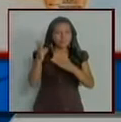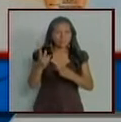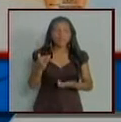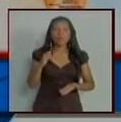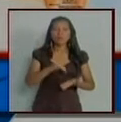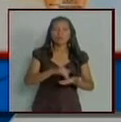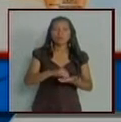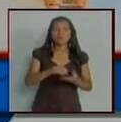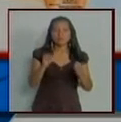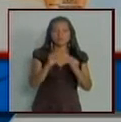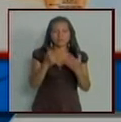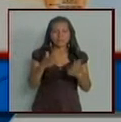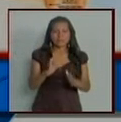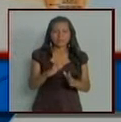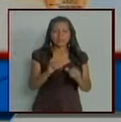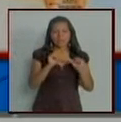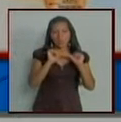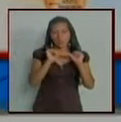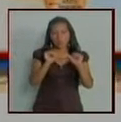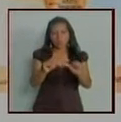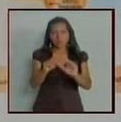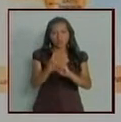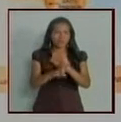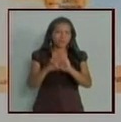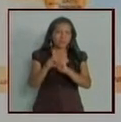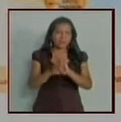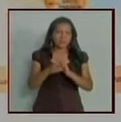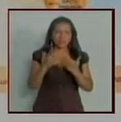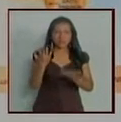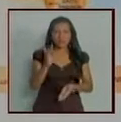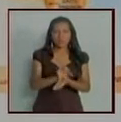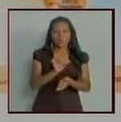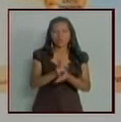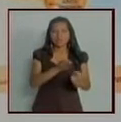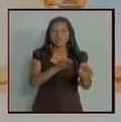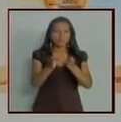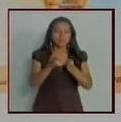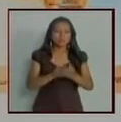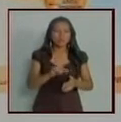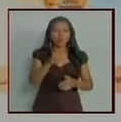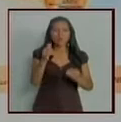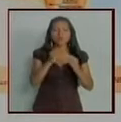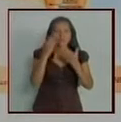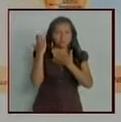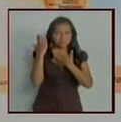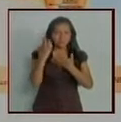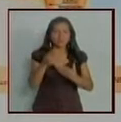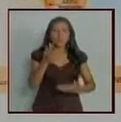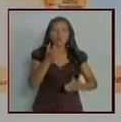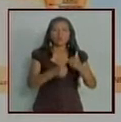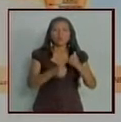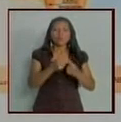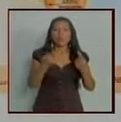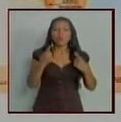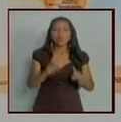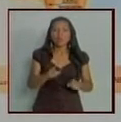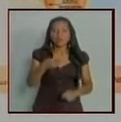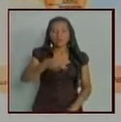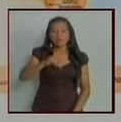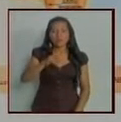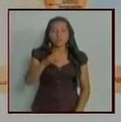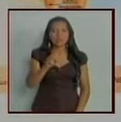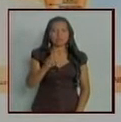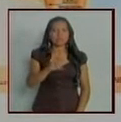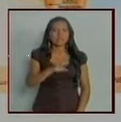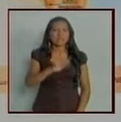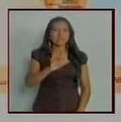a la siguiente imagen ahora. Dejemos correr el video mientras usted nos sigue explicando, doctor. En la siguiente etapa, aquí tenemos problemas de hipoxia neonatal,